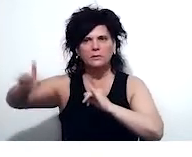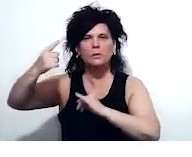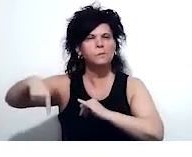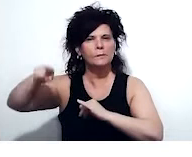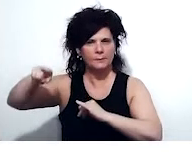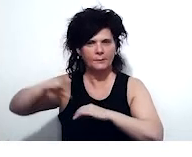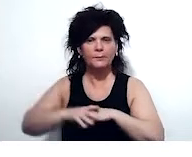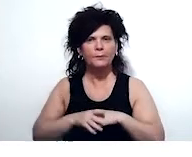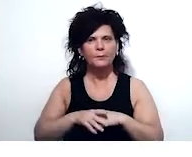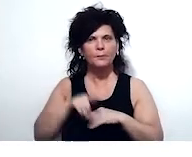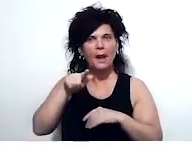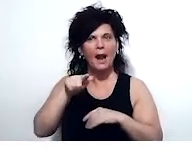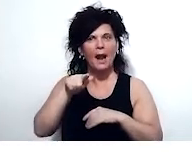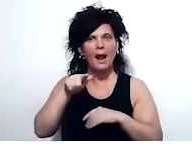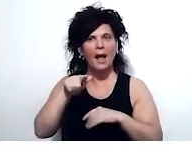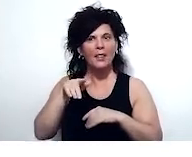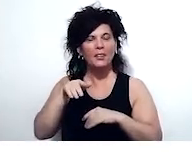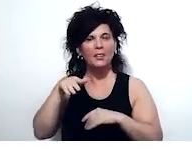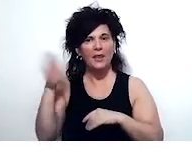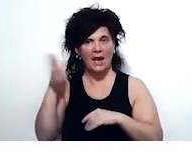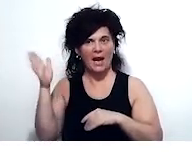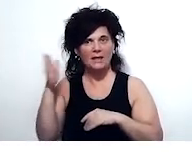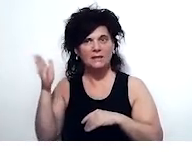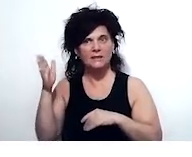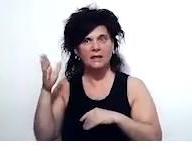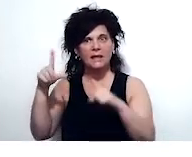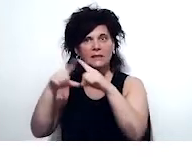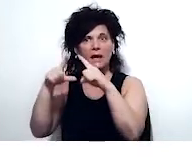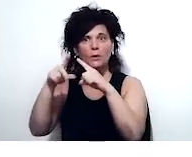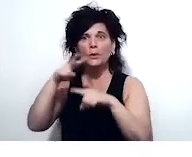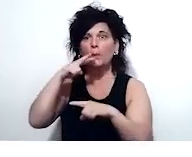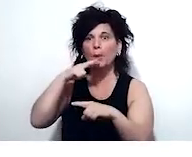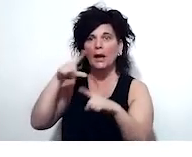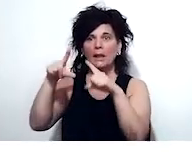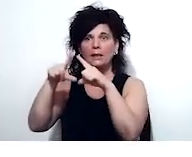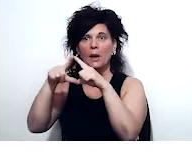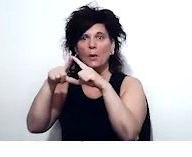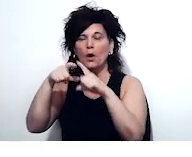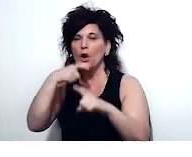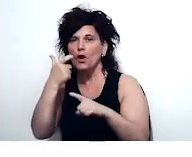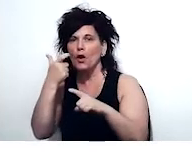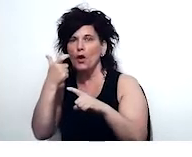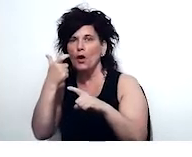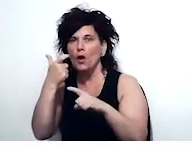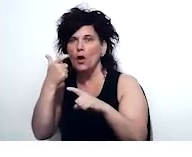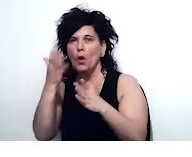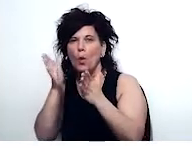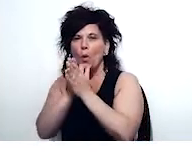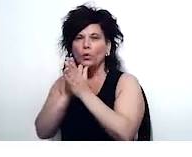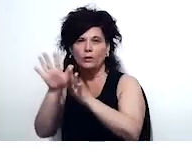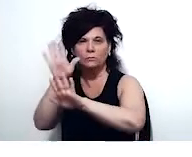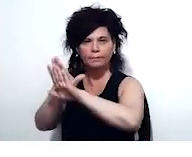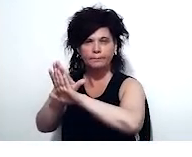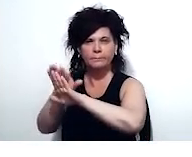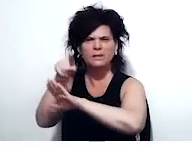cuál es esta zona. Acá a la derecha tenemos los triangulitos verdes y rojos juntitos. ¿Qué significa que estén